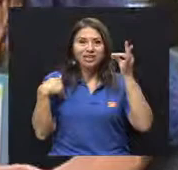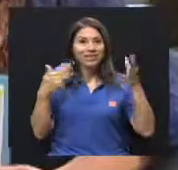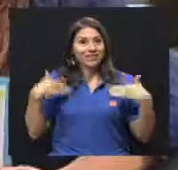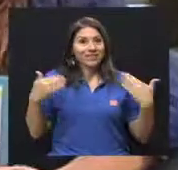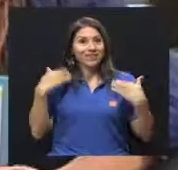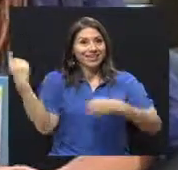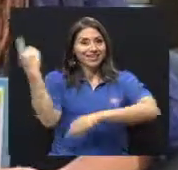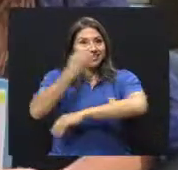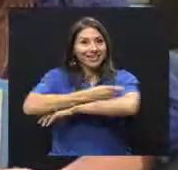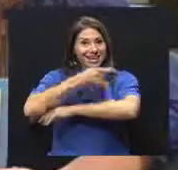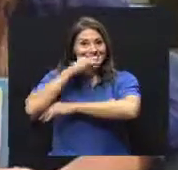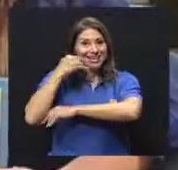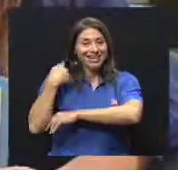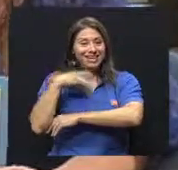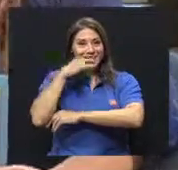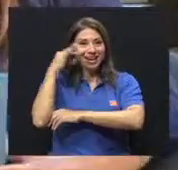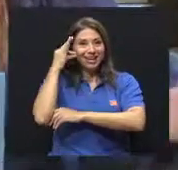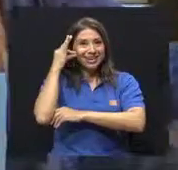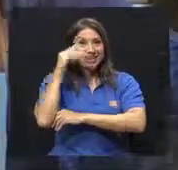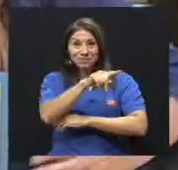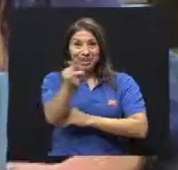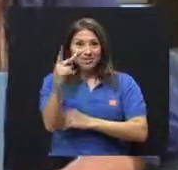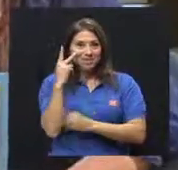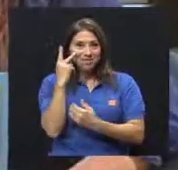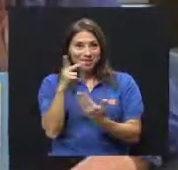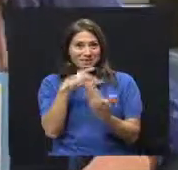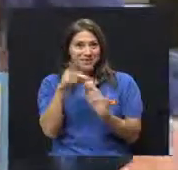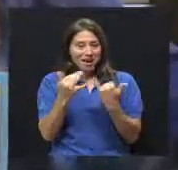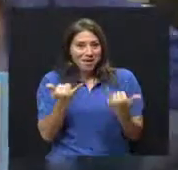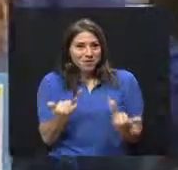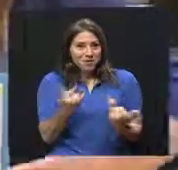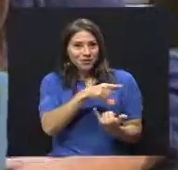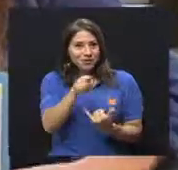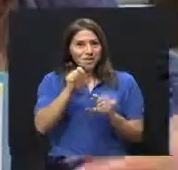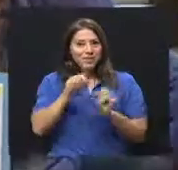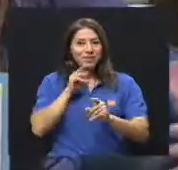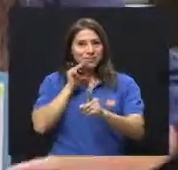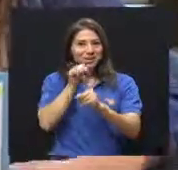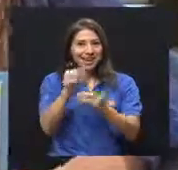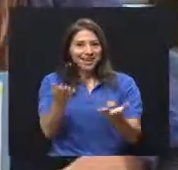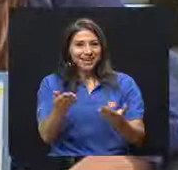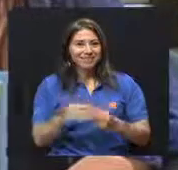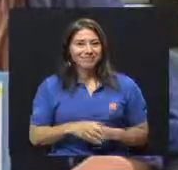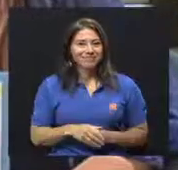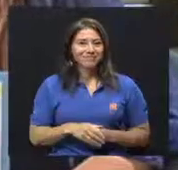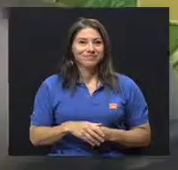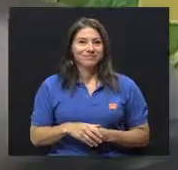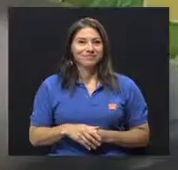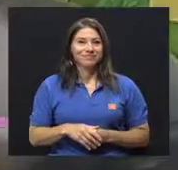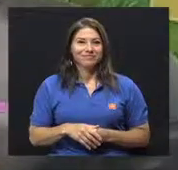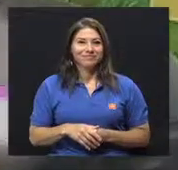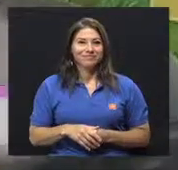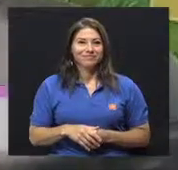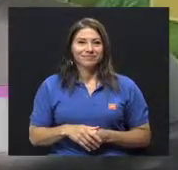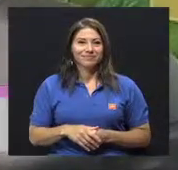chiquitas de feliz día del niño y la niña. Ellos los están viendo ahorita, entonces pueden dejarles ese mensajito, Jimena.